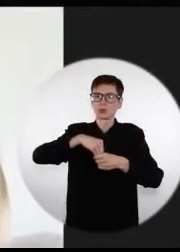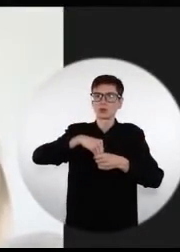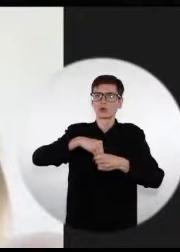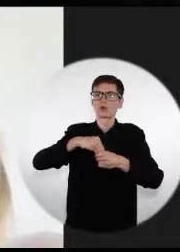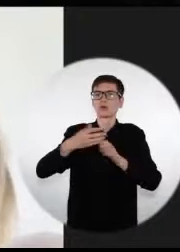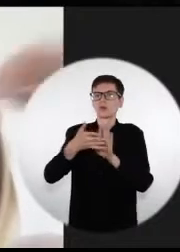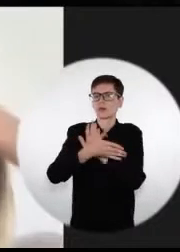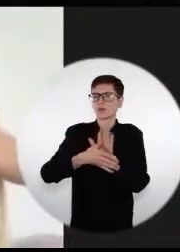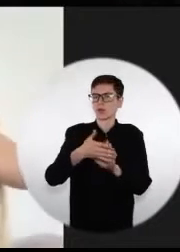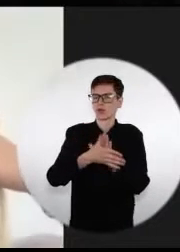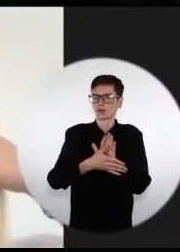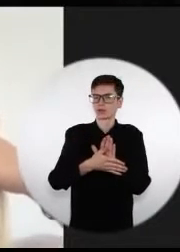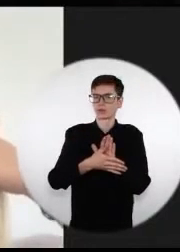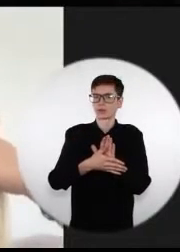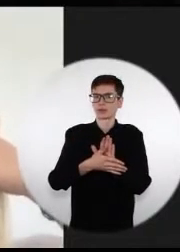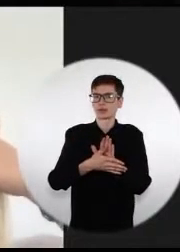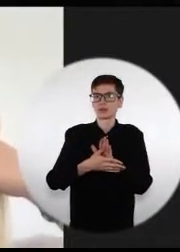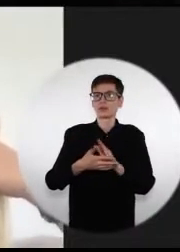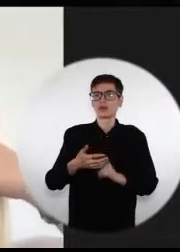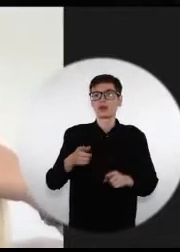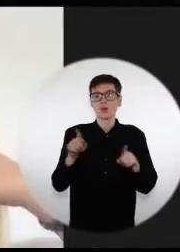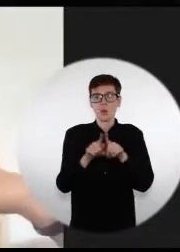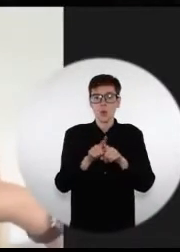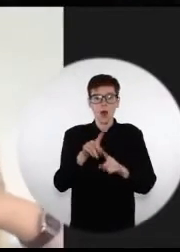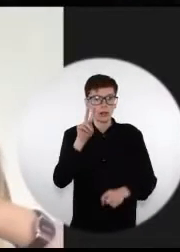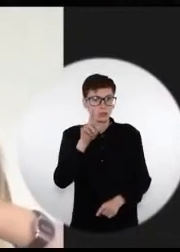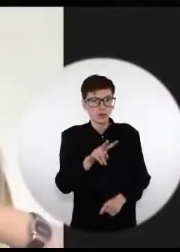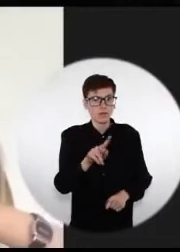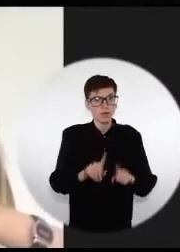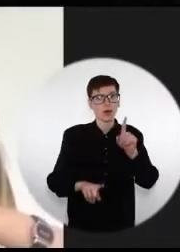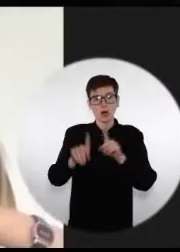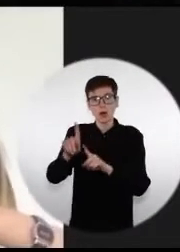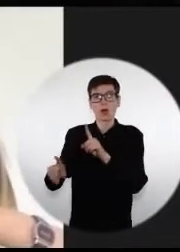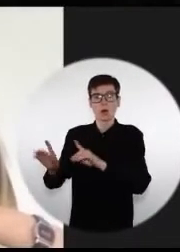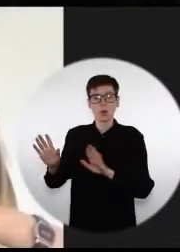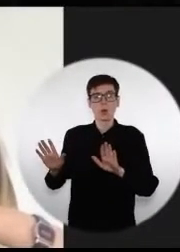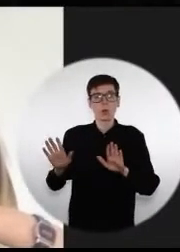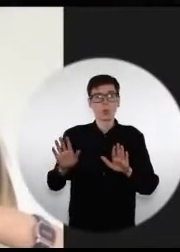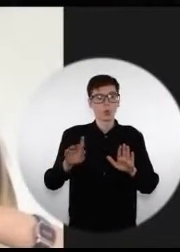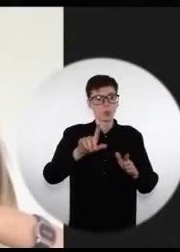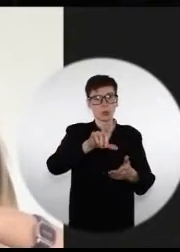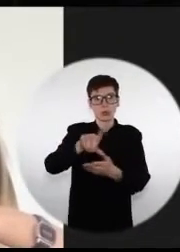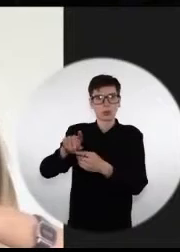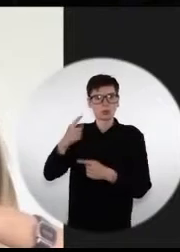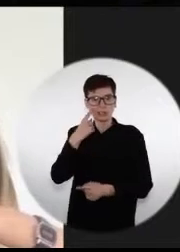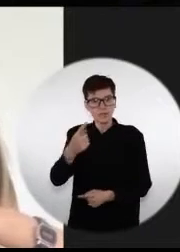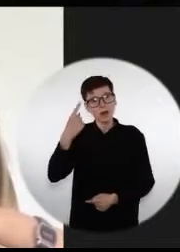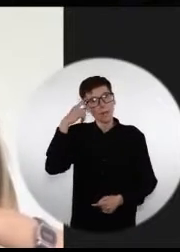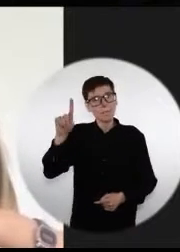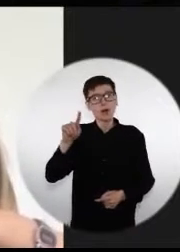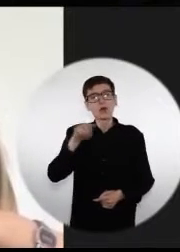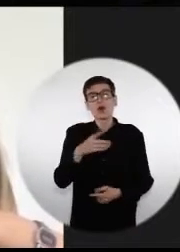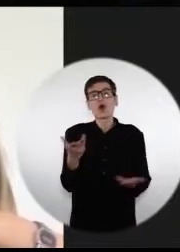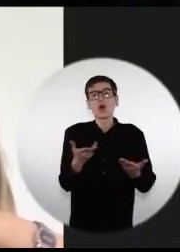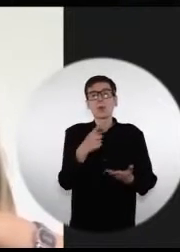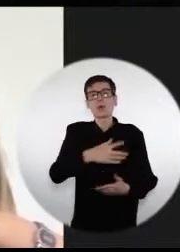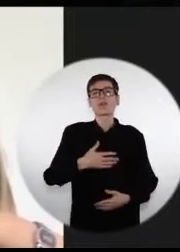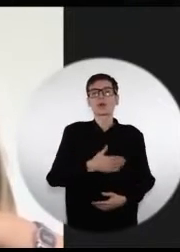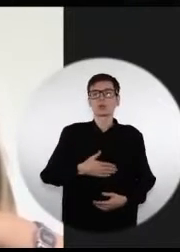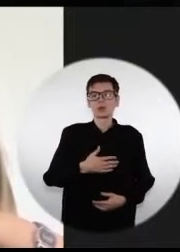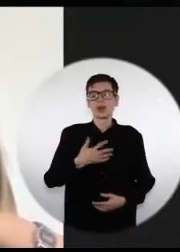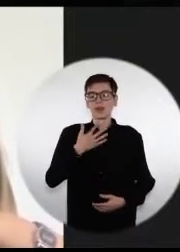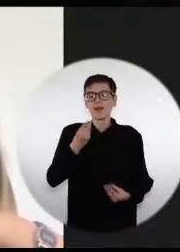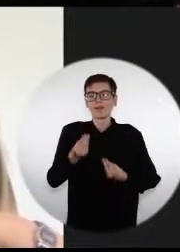falta en materia de quizás de inclusión de lengua de señas